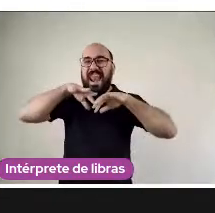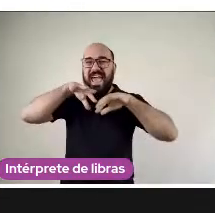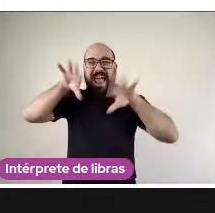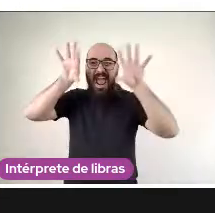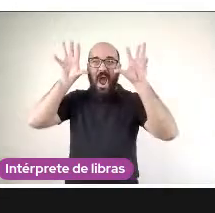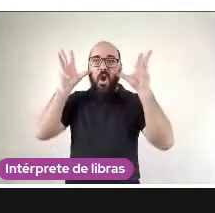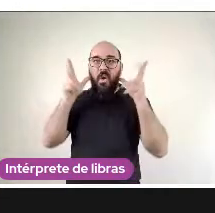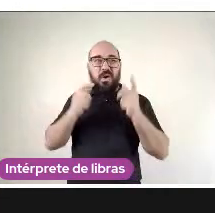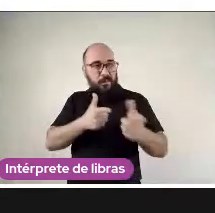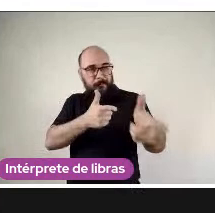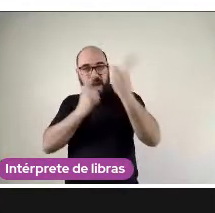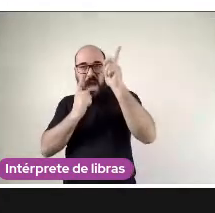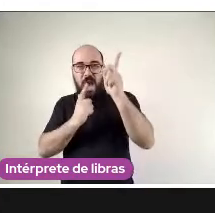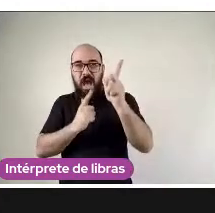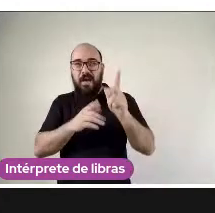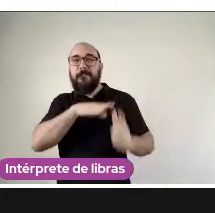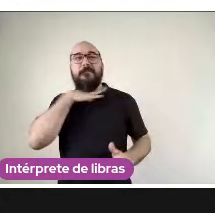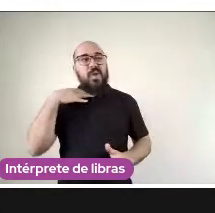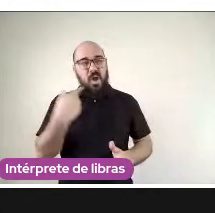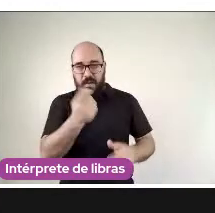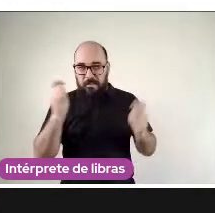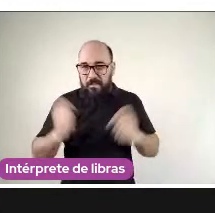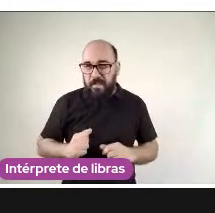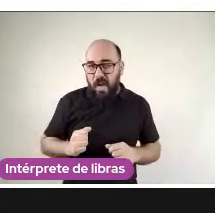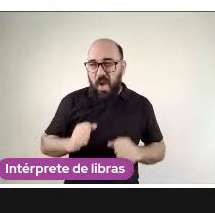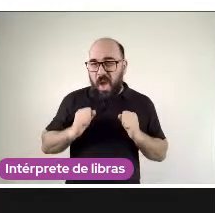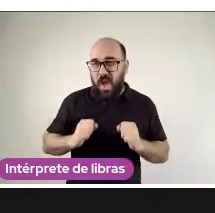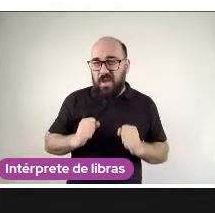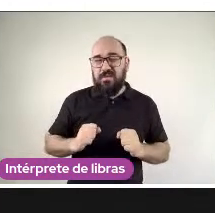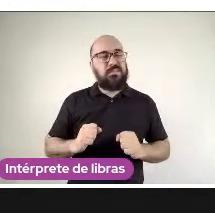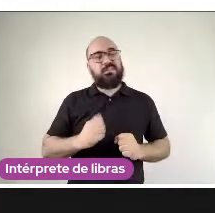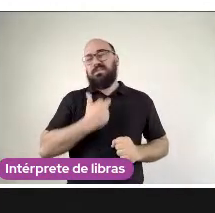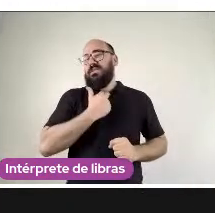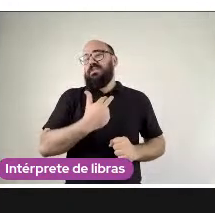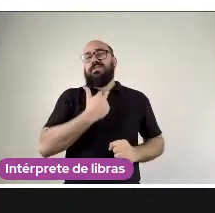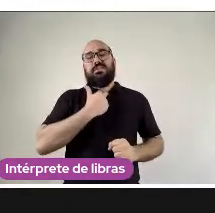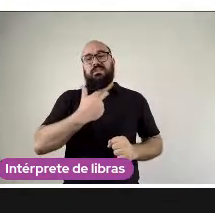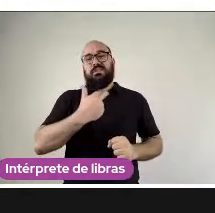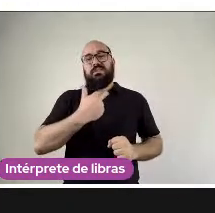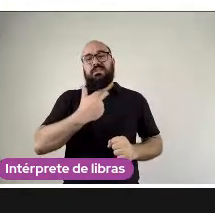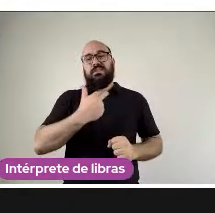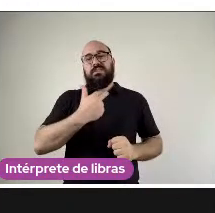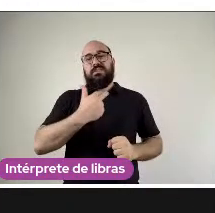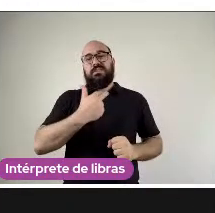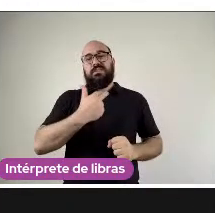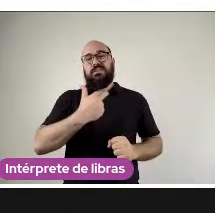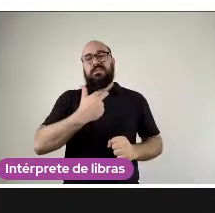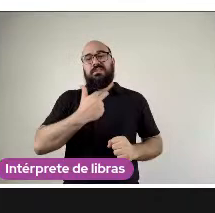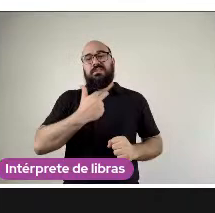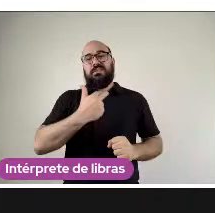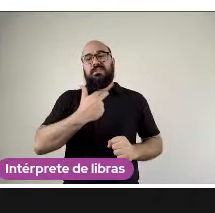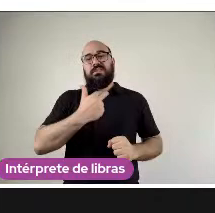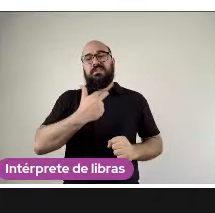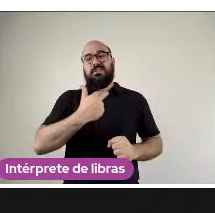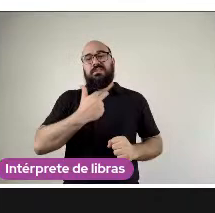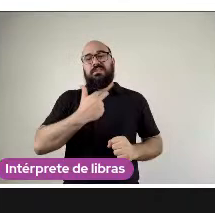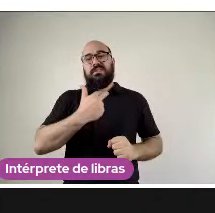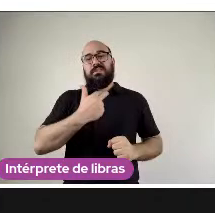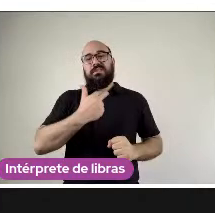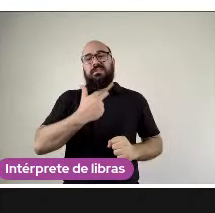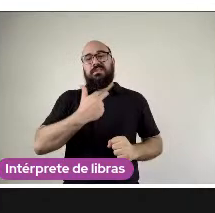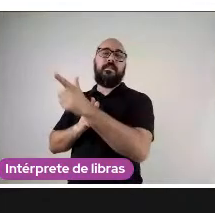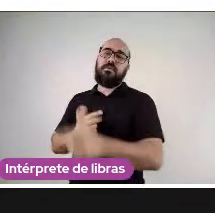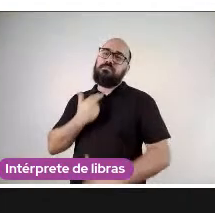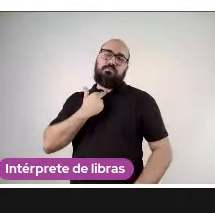por mostrar cuánto de grande es el pez que he capturado. Para ello, bueno, trabajamos con investigadores de National